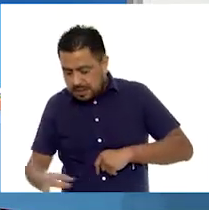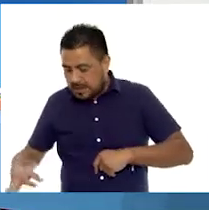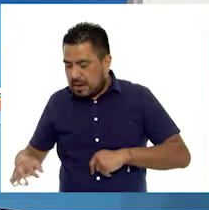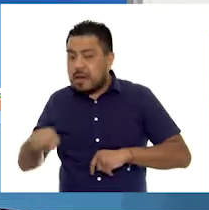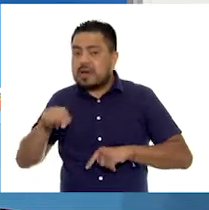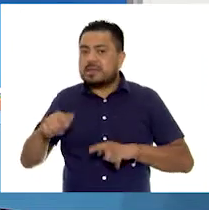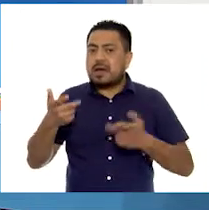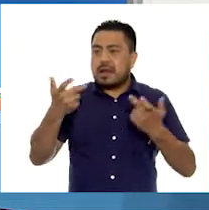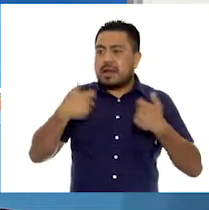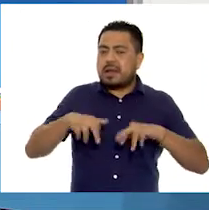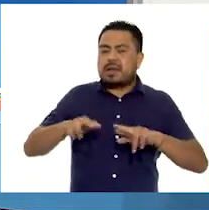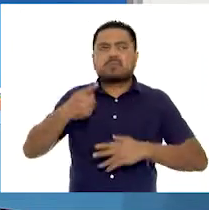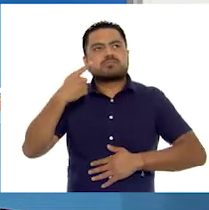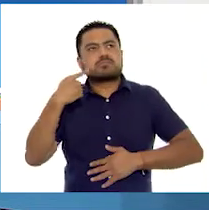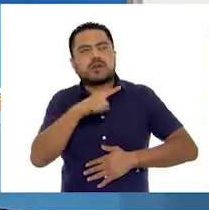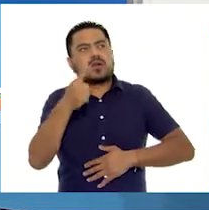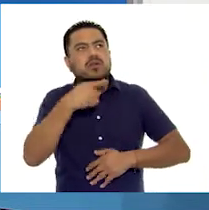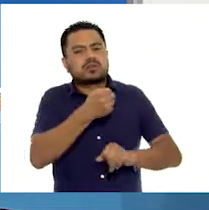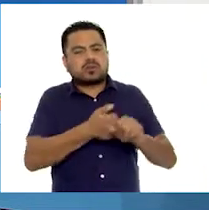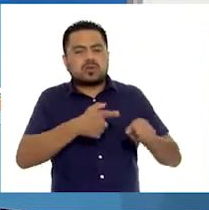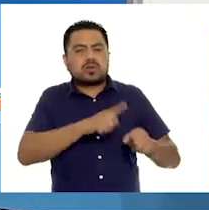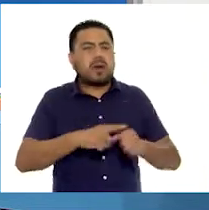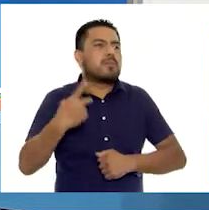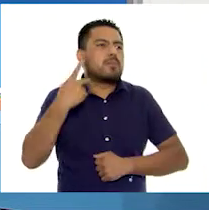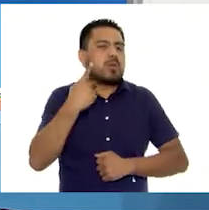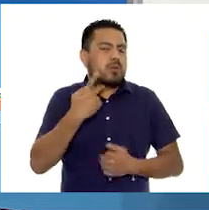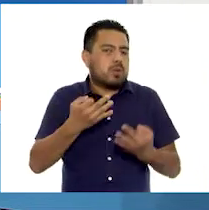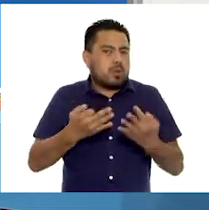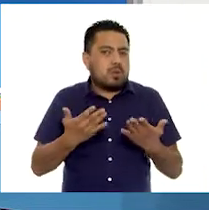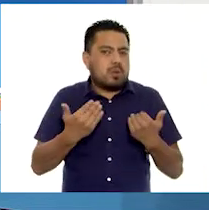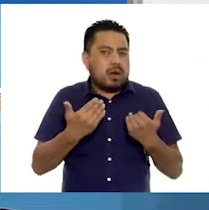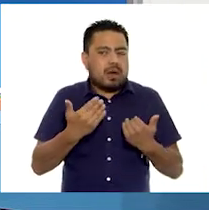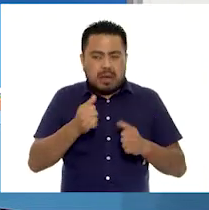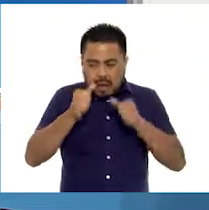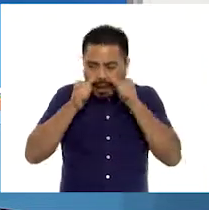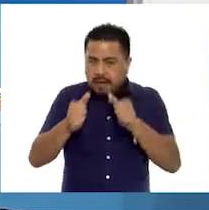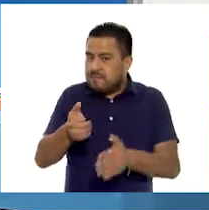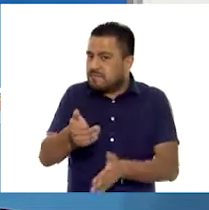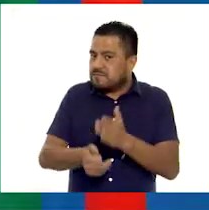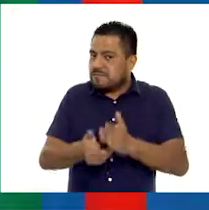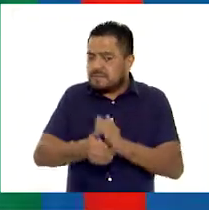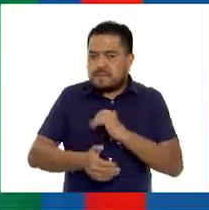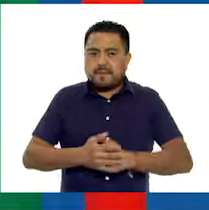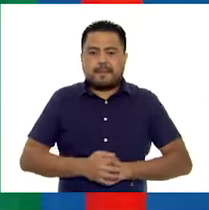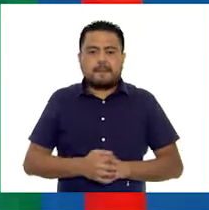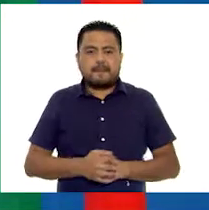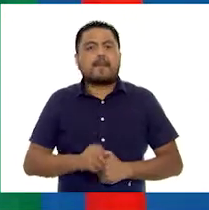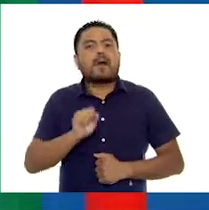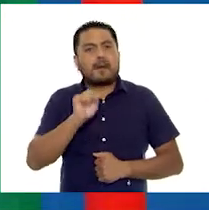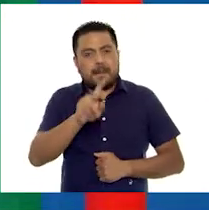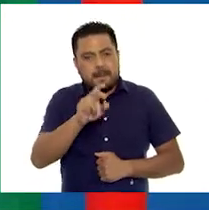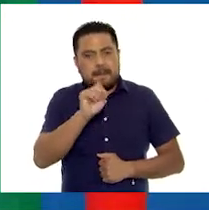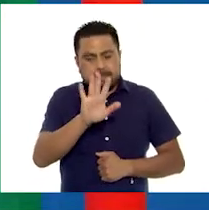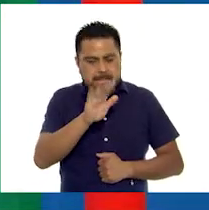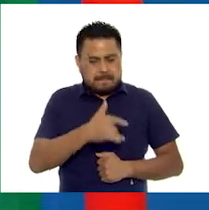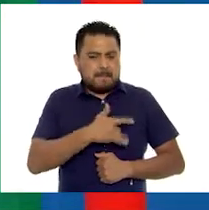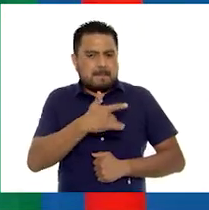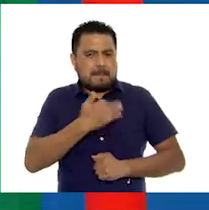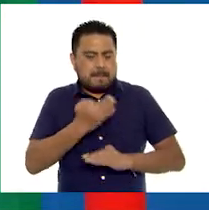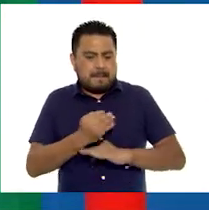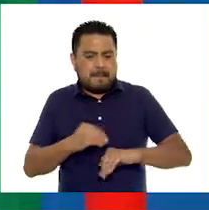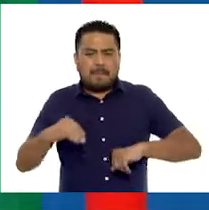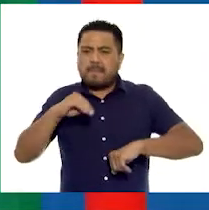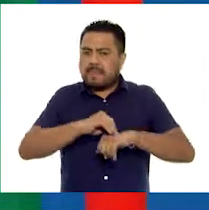esto representa que las demandas sociales y políticas realmente no estaban siendo atendidas ok te parece si la ponemos